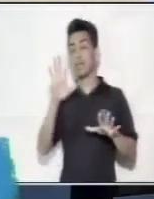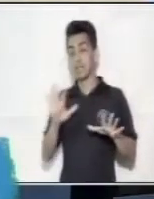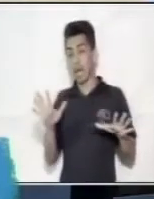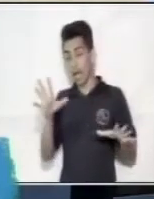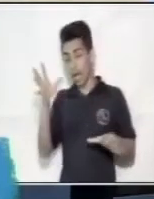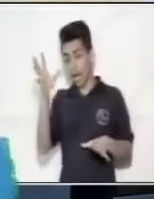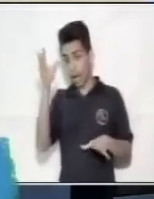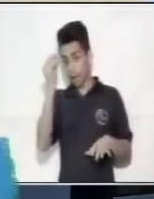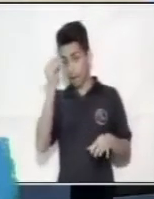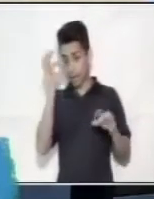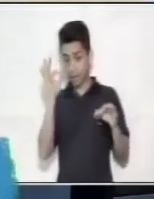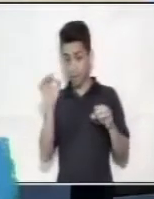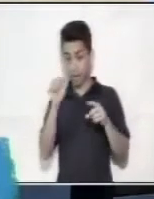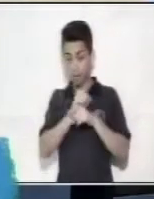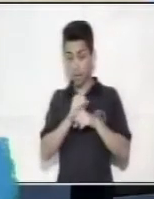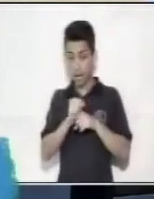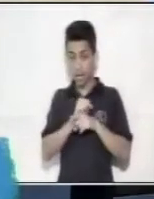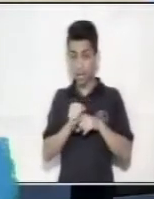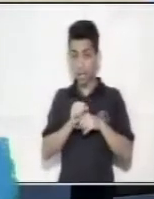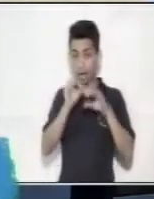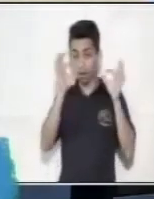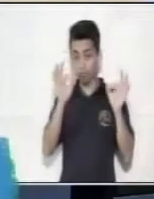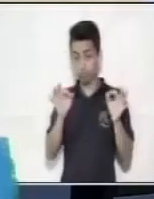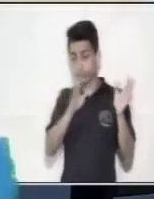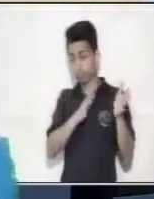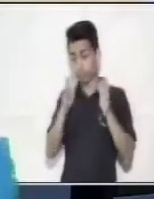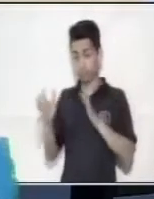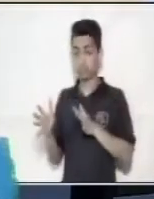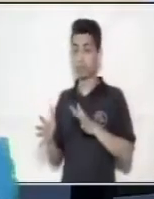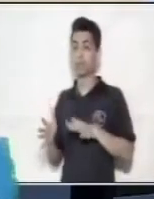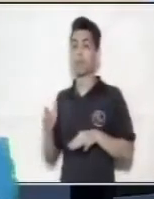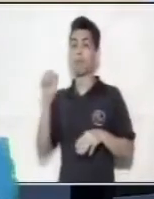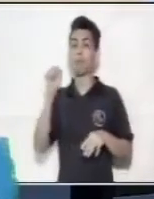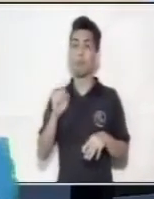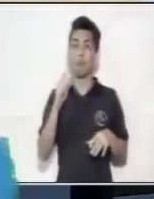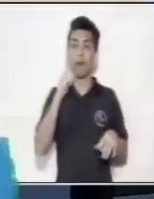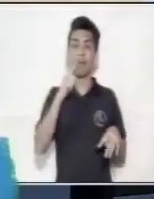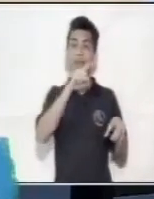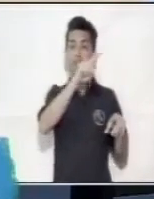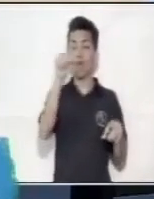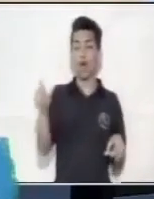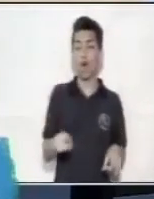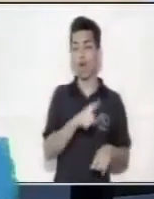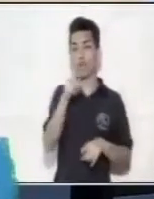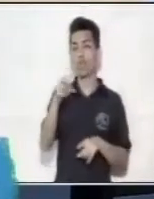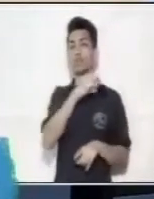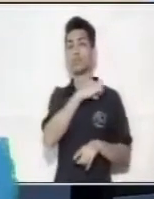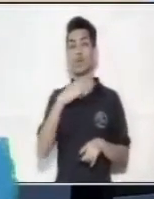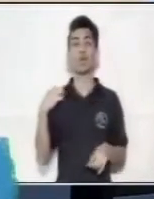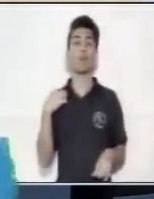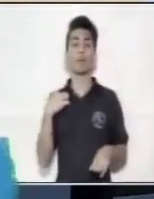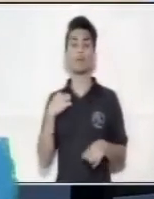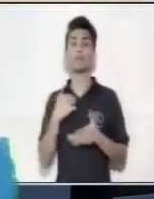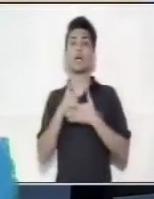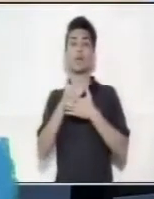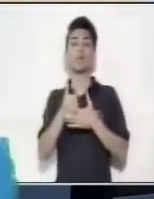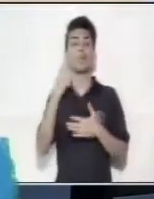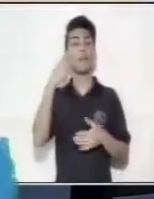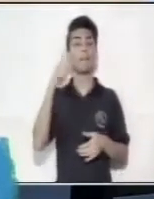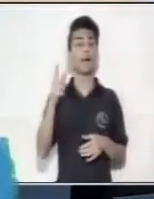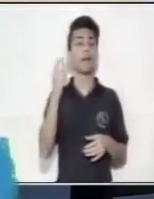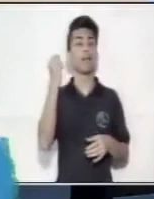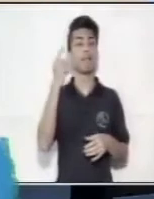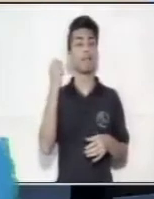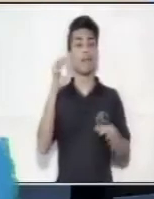cuando se haga el análisis de morfológico o sintáctico, estos pronombres van a intervenir y vamos a tener